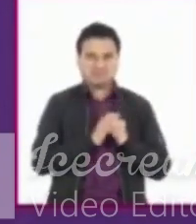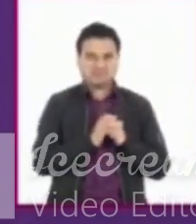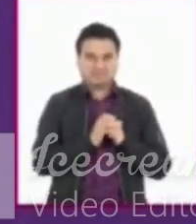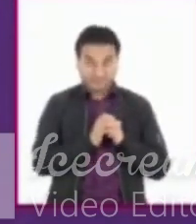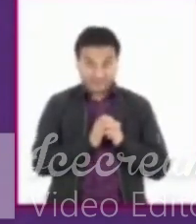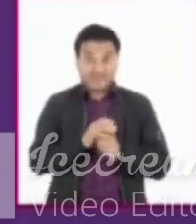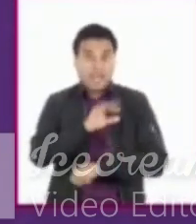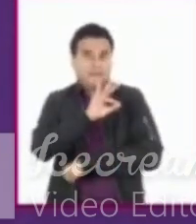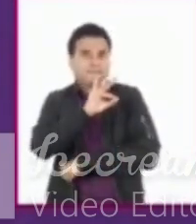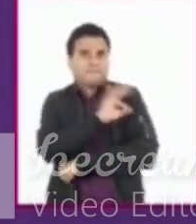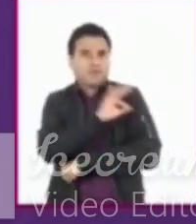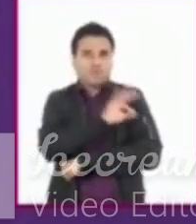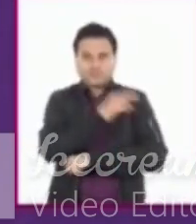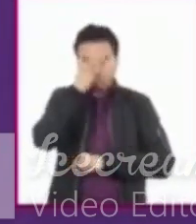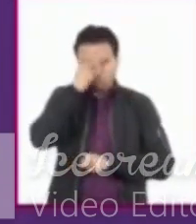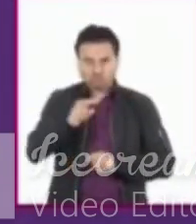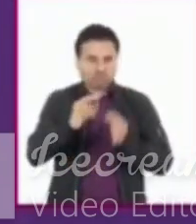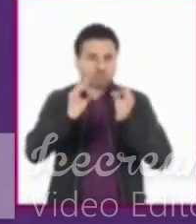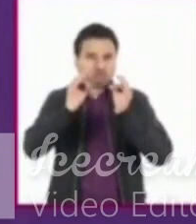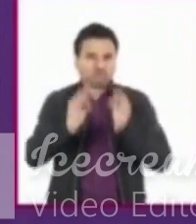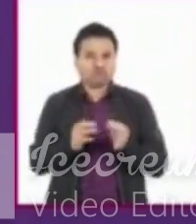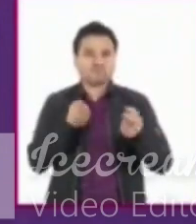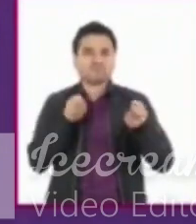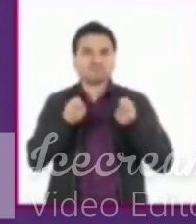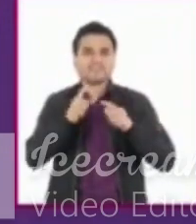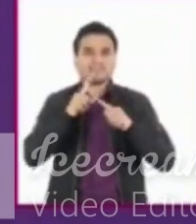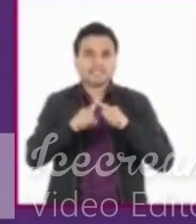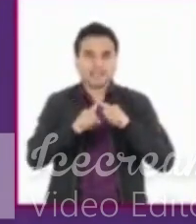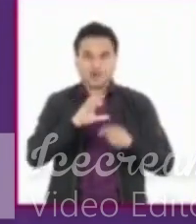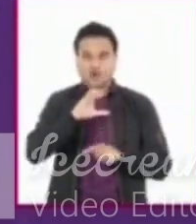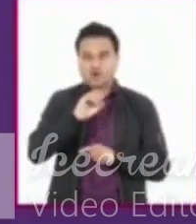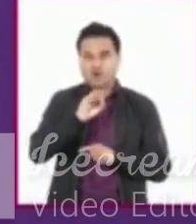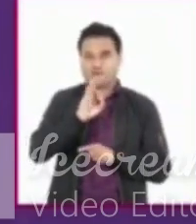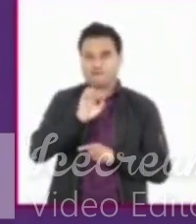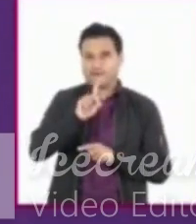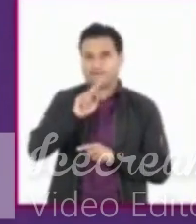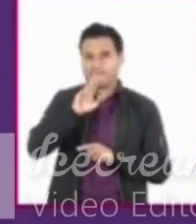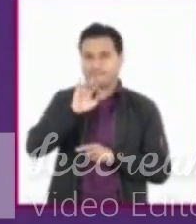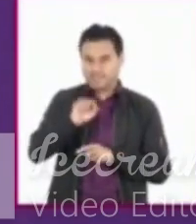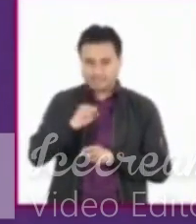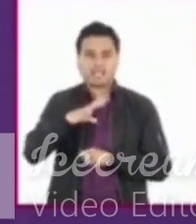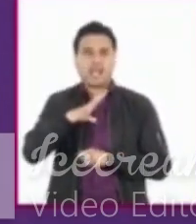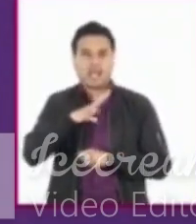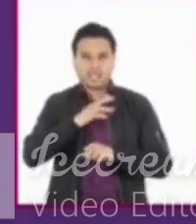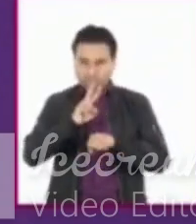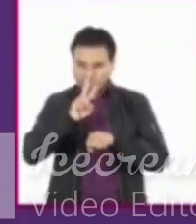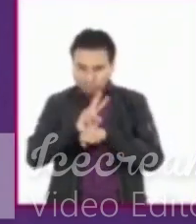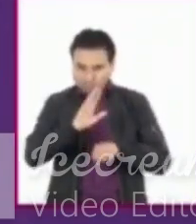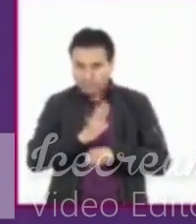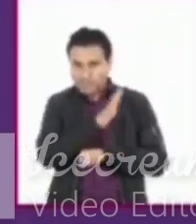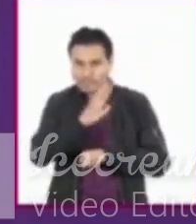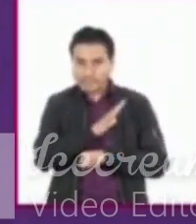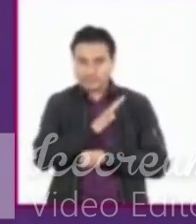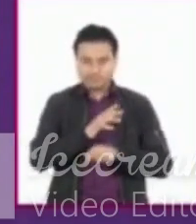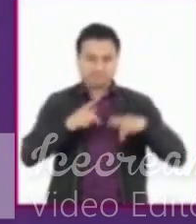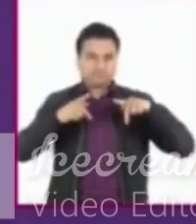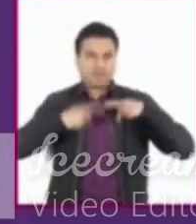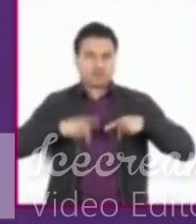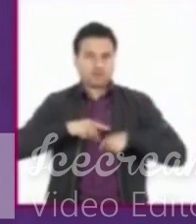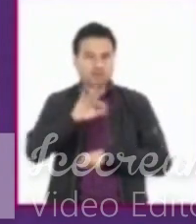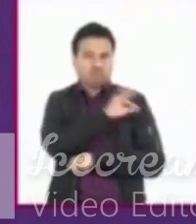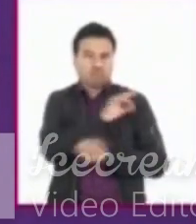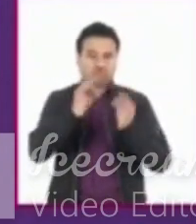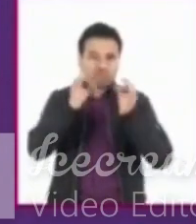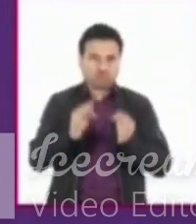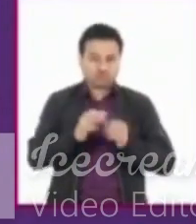vacunas aplicadas en el país son reguladas por la COFEPRIS con estricto control de calidad y seguridad para las personas. Aunque en